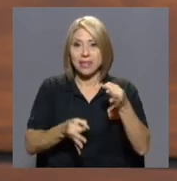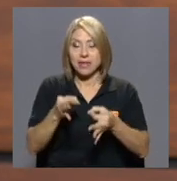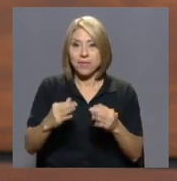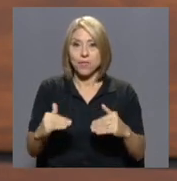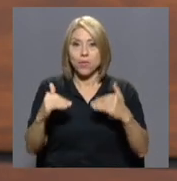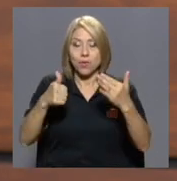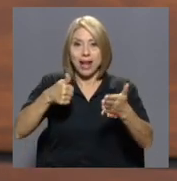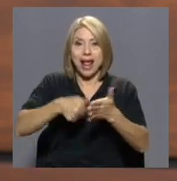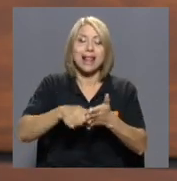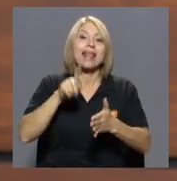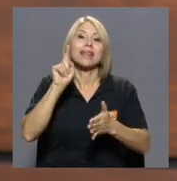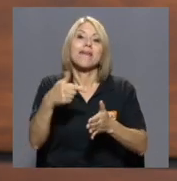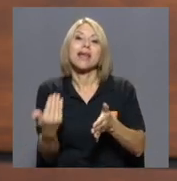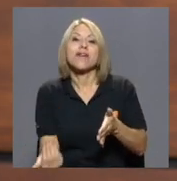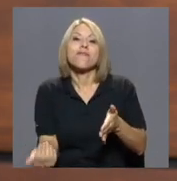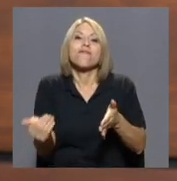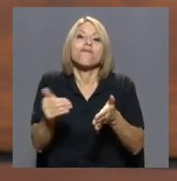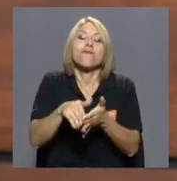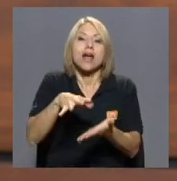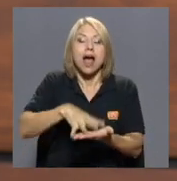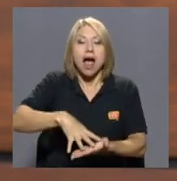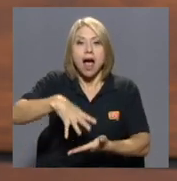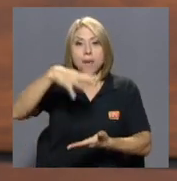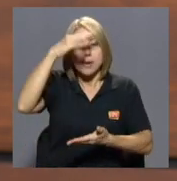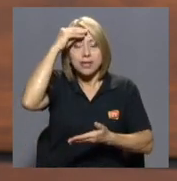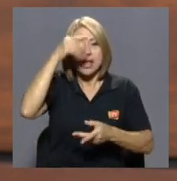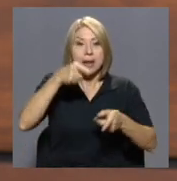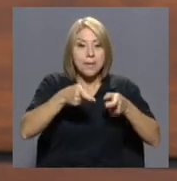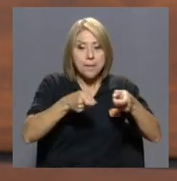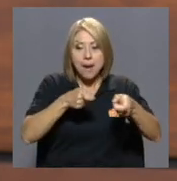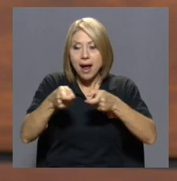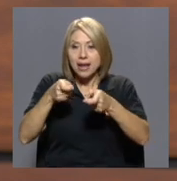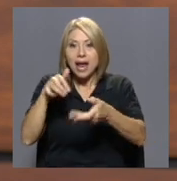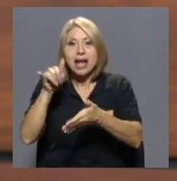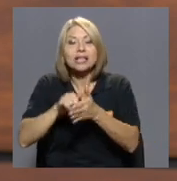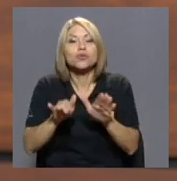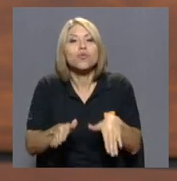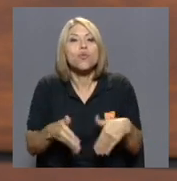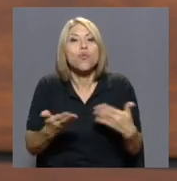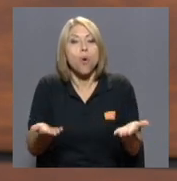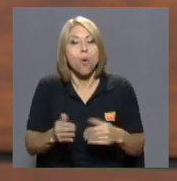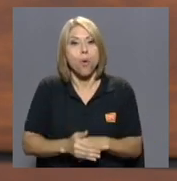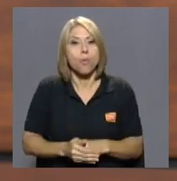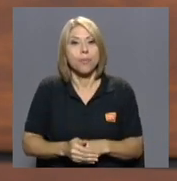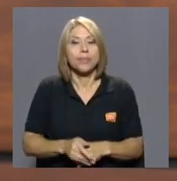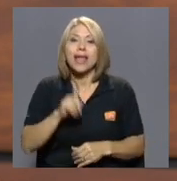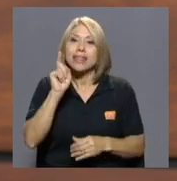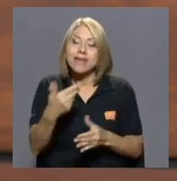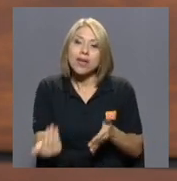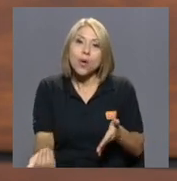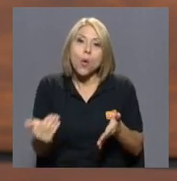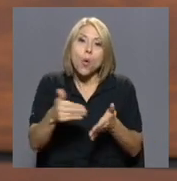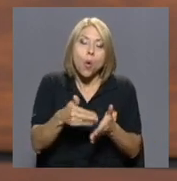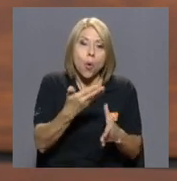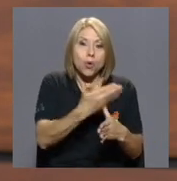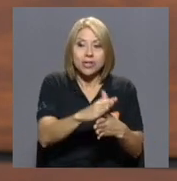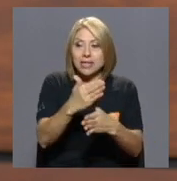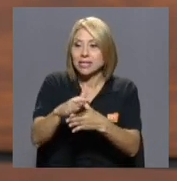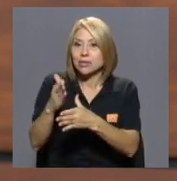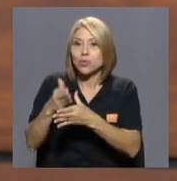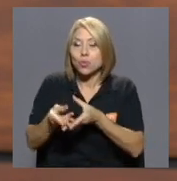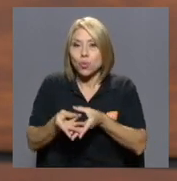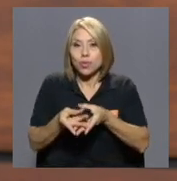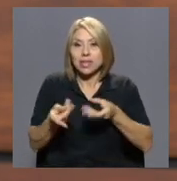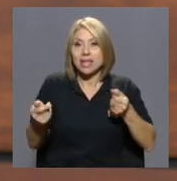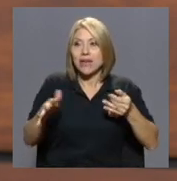reaprender cómo manejar esto, hay que hacer una redistribución territorial en términos de estos distritos